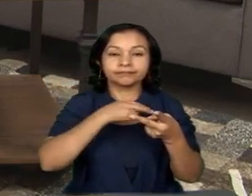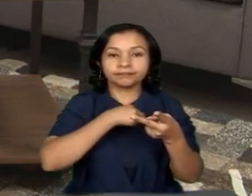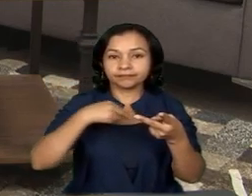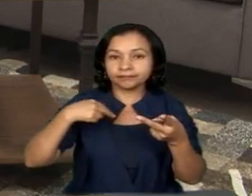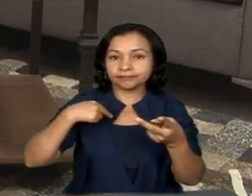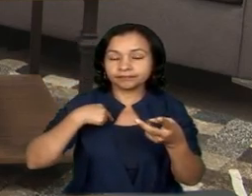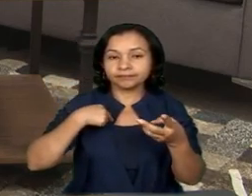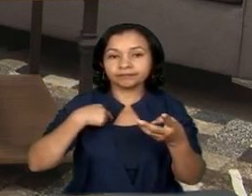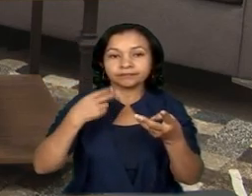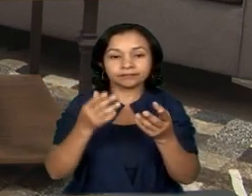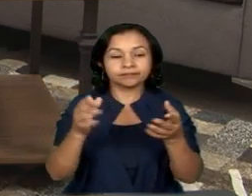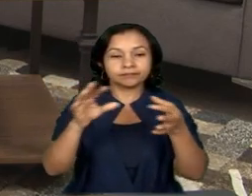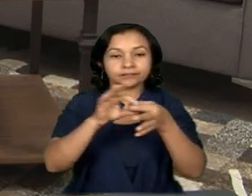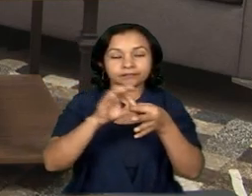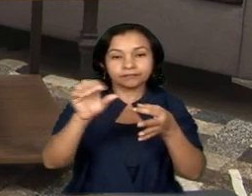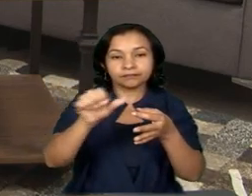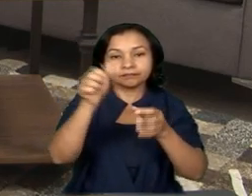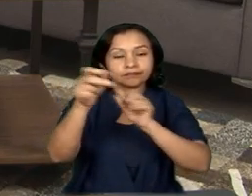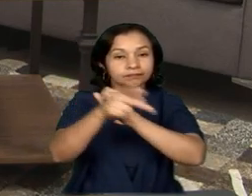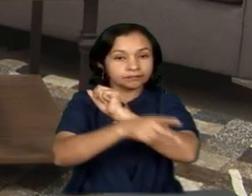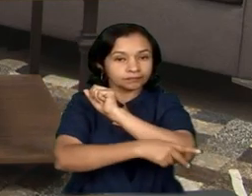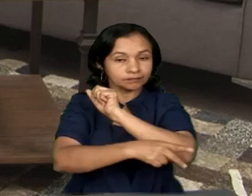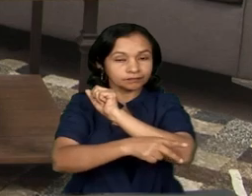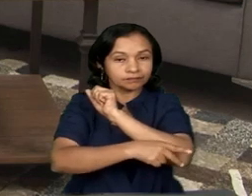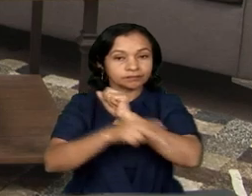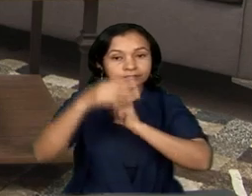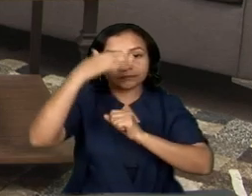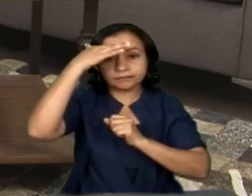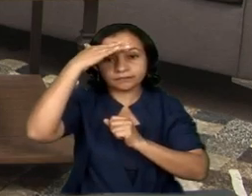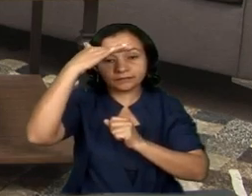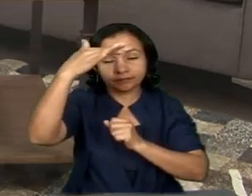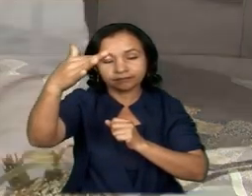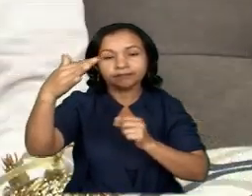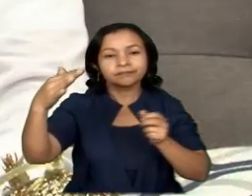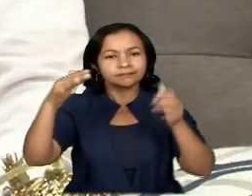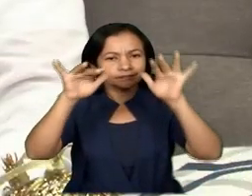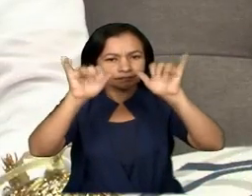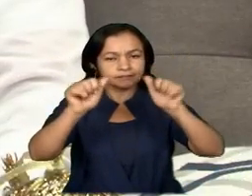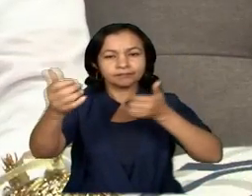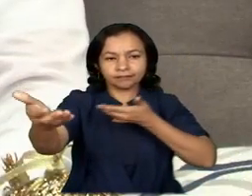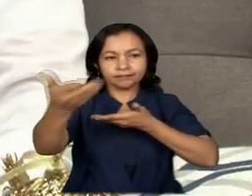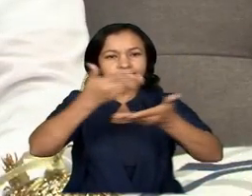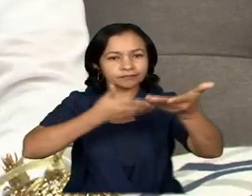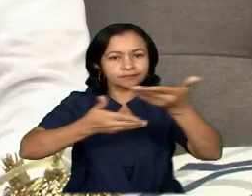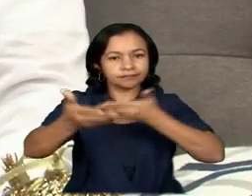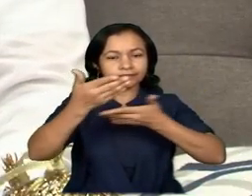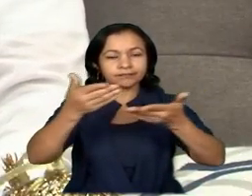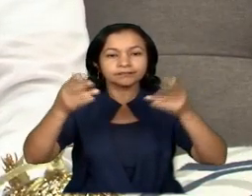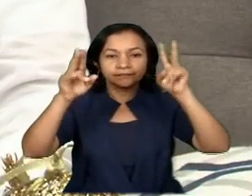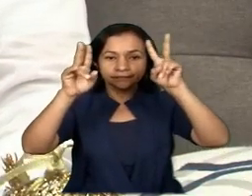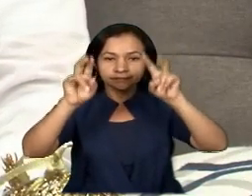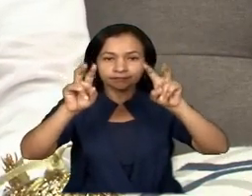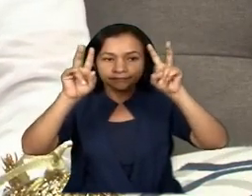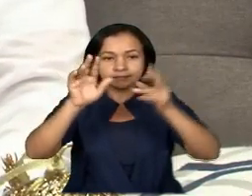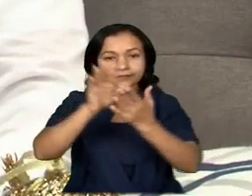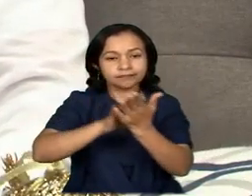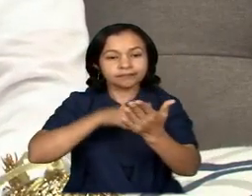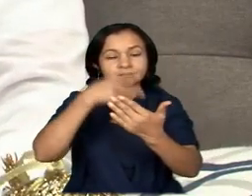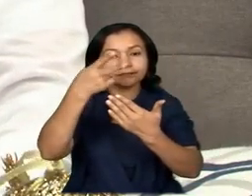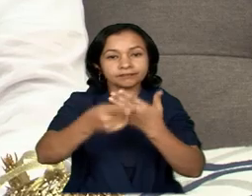en interacción con otros países como México, con el cual estamos ya intercambiando generación de contenido, programas